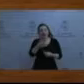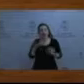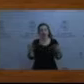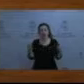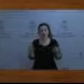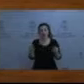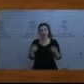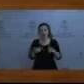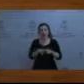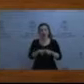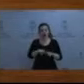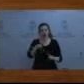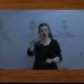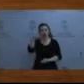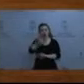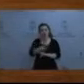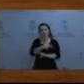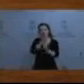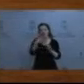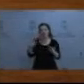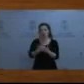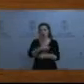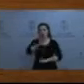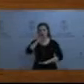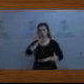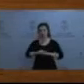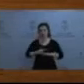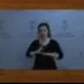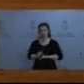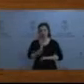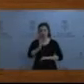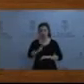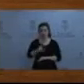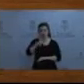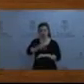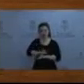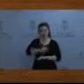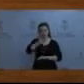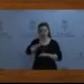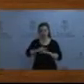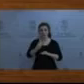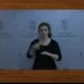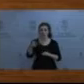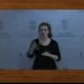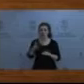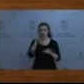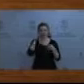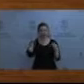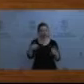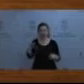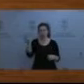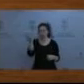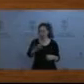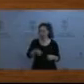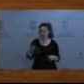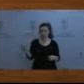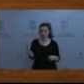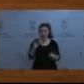sus obligaciones internacionales y el cumplimiento de las obligaciones derivadas de los tratados de derechos humanos también. Pero es que